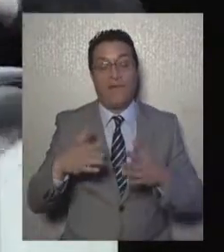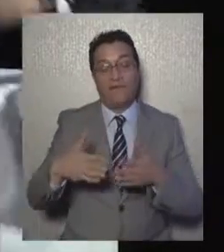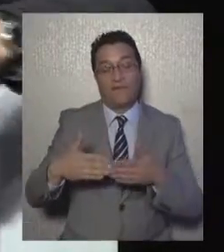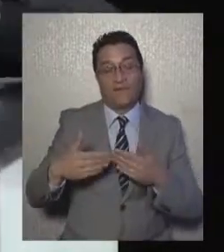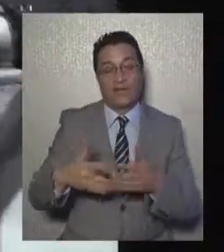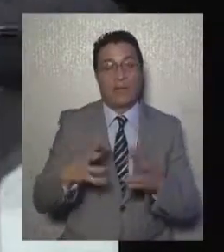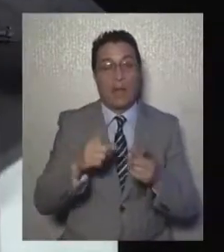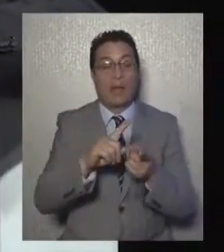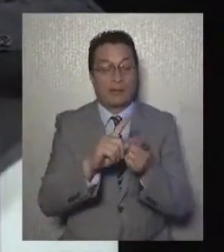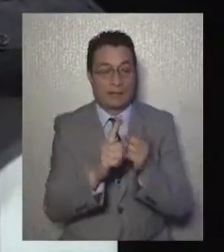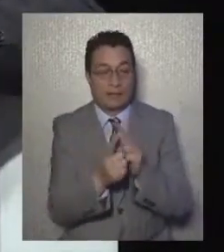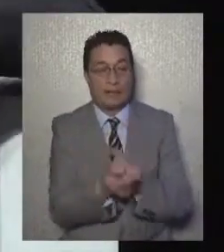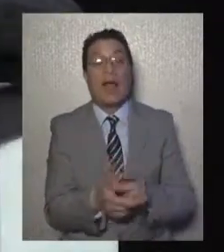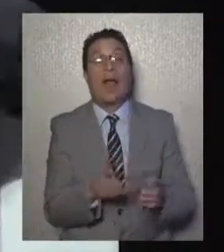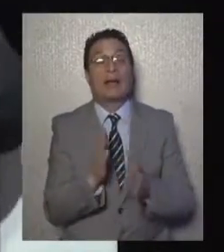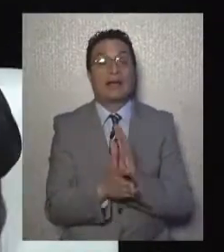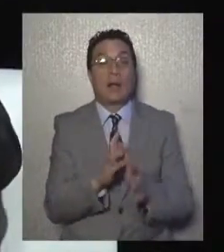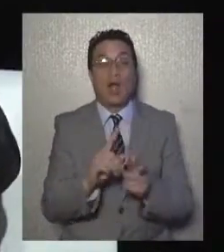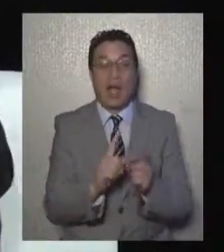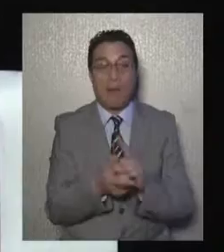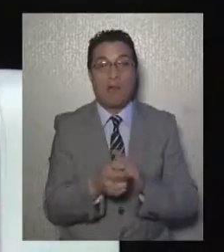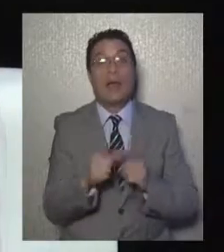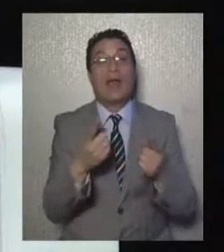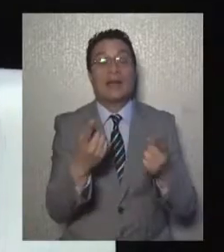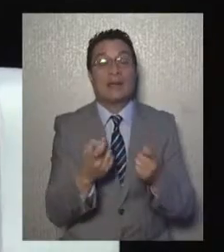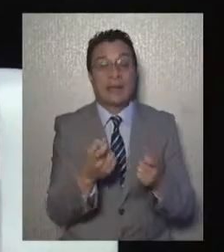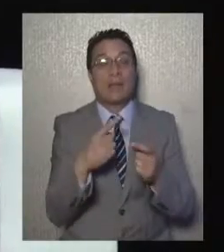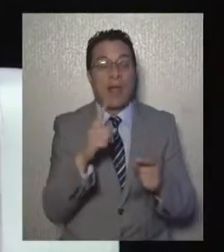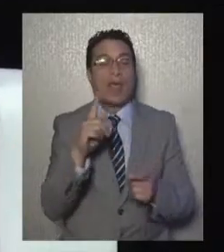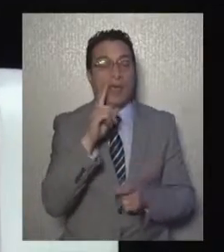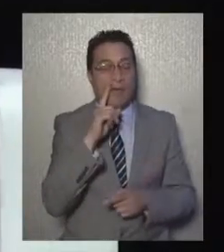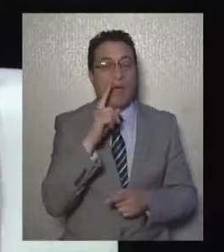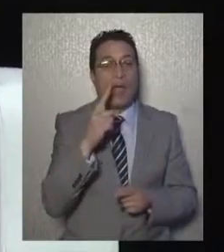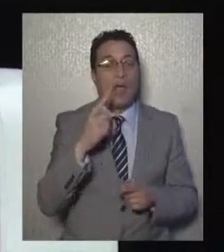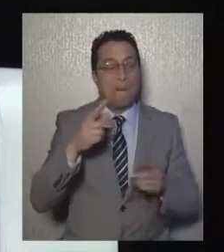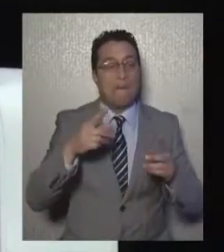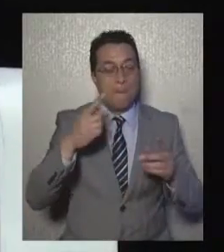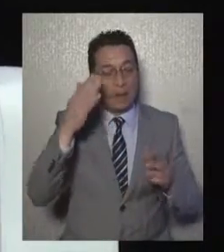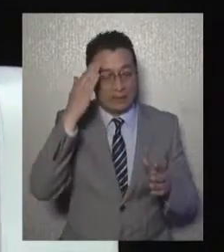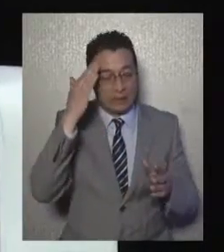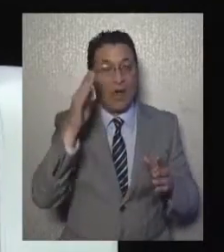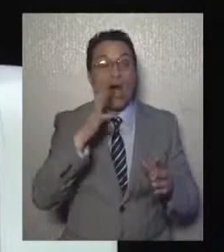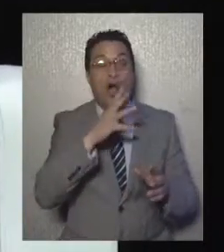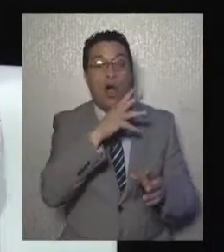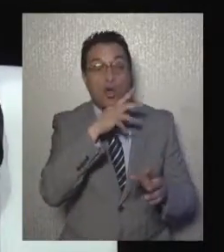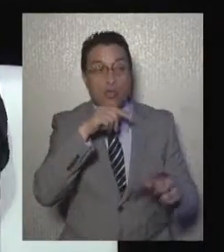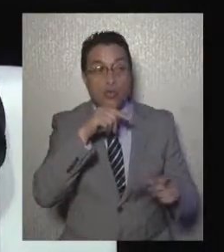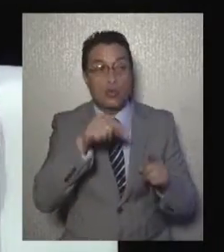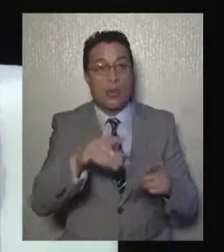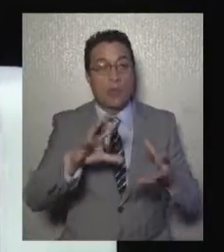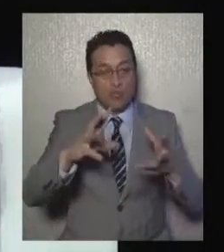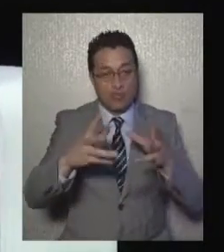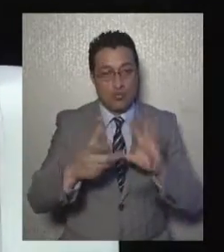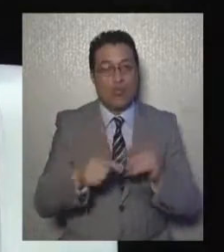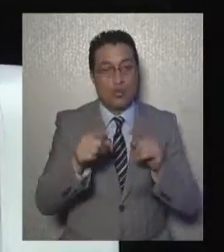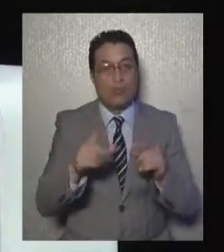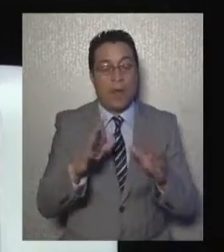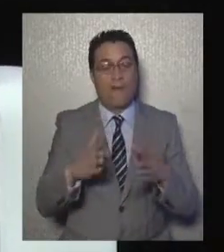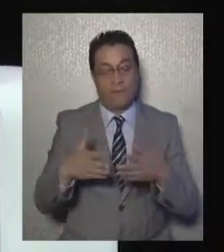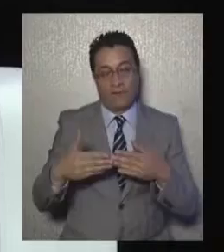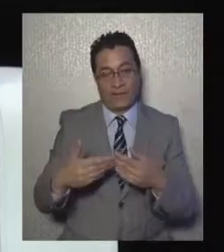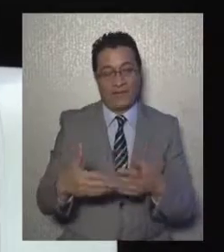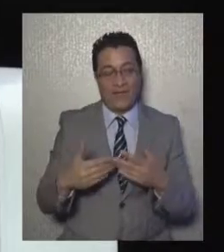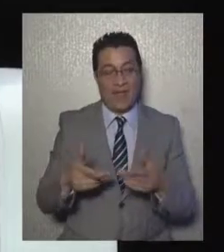mundo que se adapta rápidamente a los cambios, necesariamente tienes que pensar, estamos entre adultos, en un mundo en el cual también hay cierta flexibilidad en el mercado